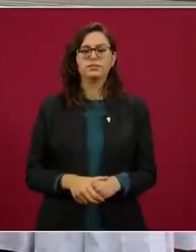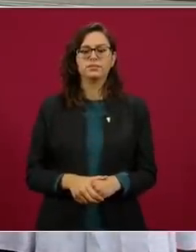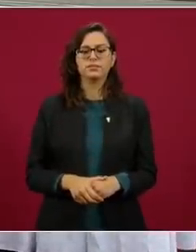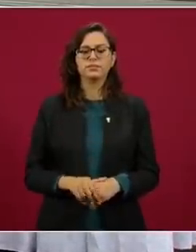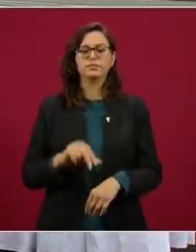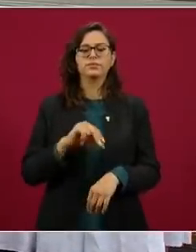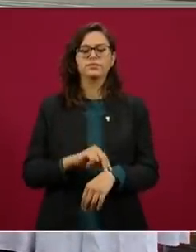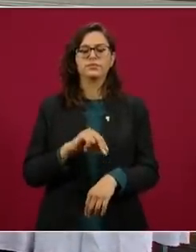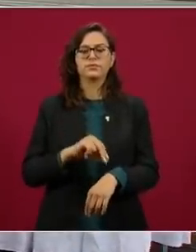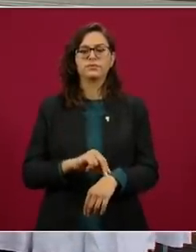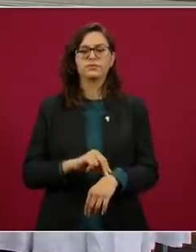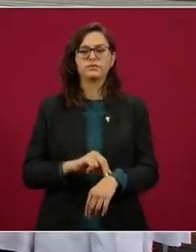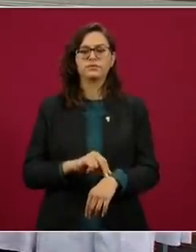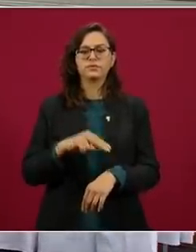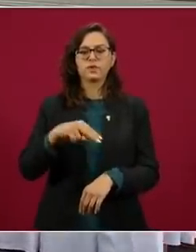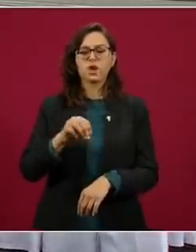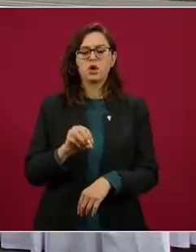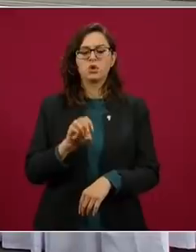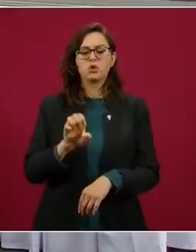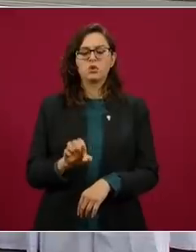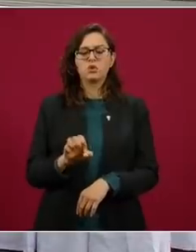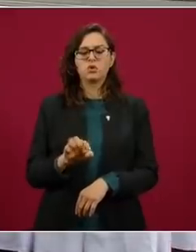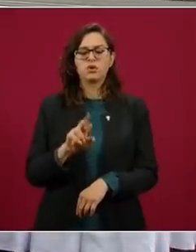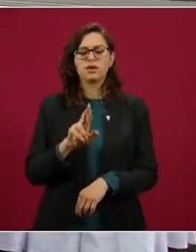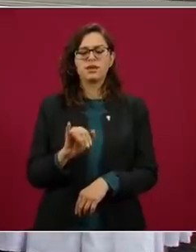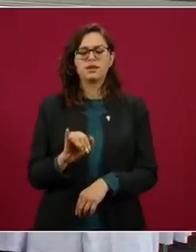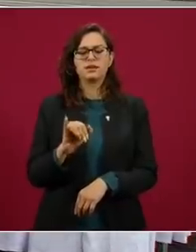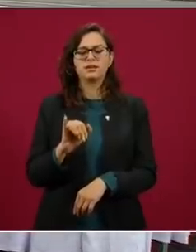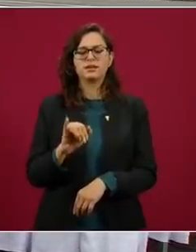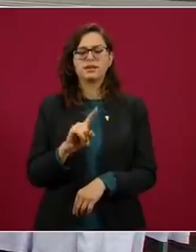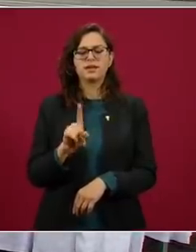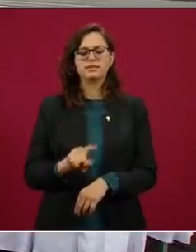médico no es raíces lawrence